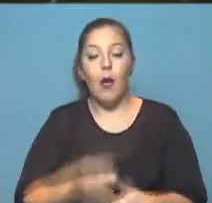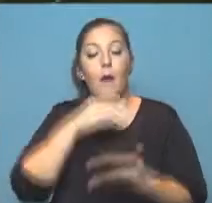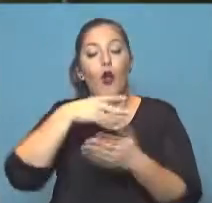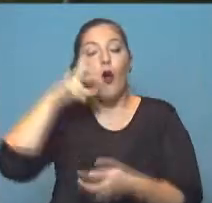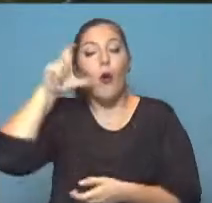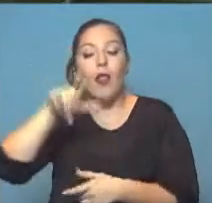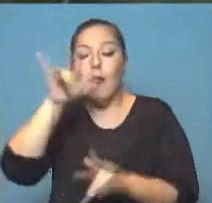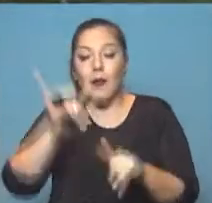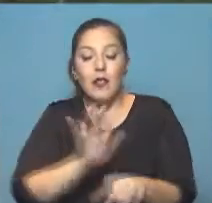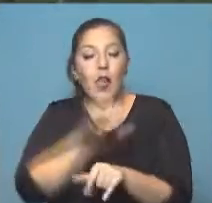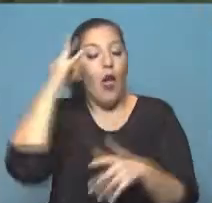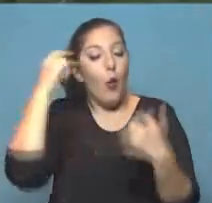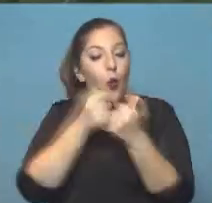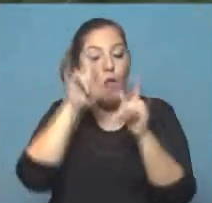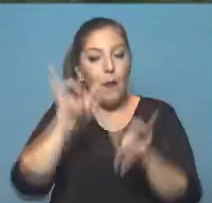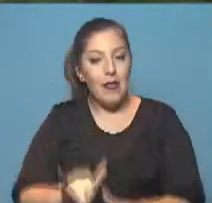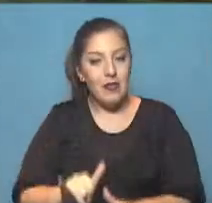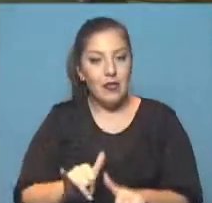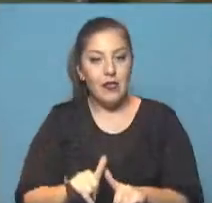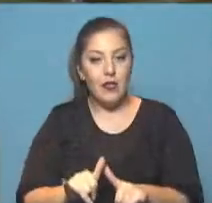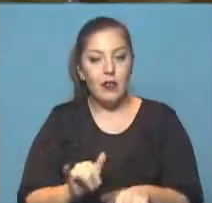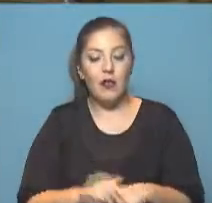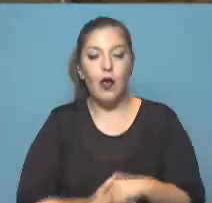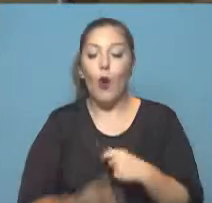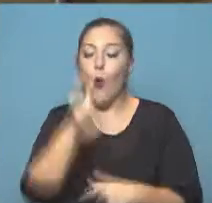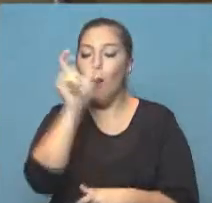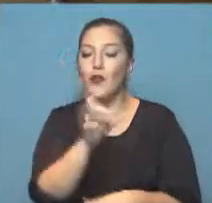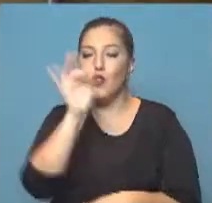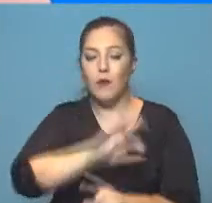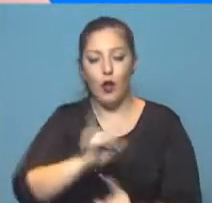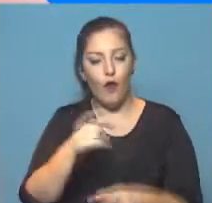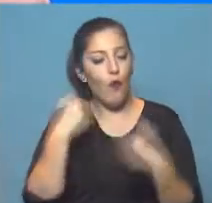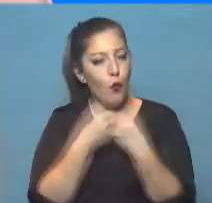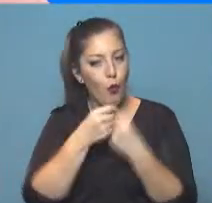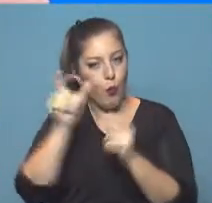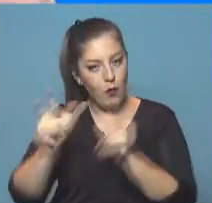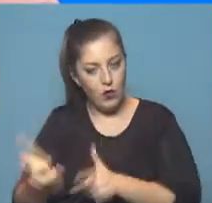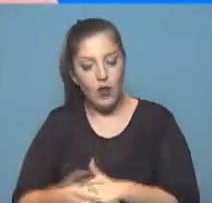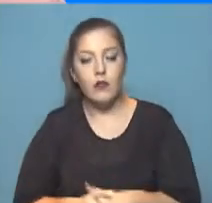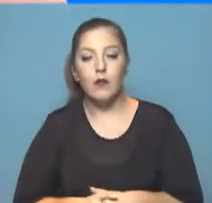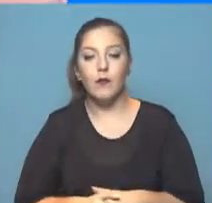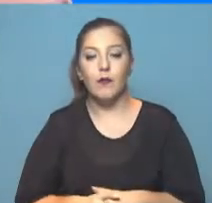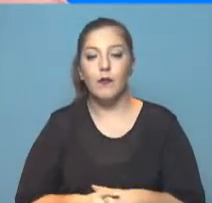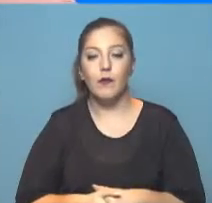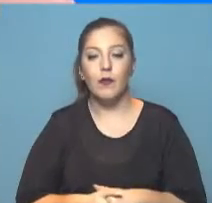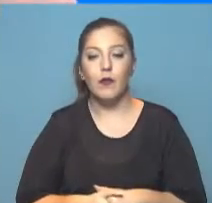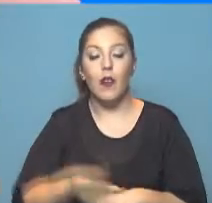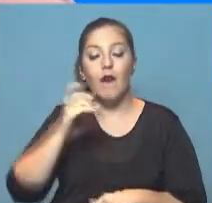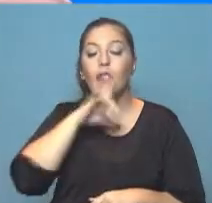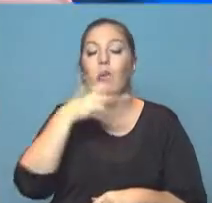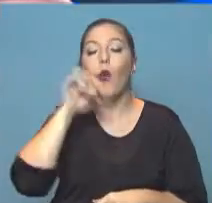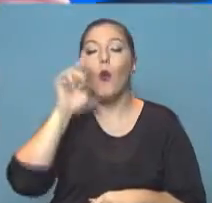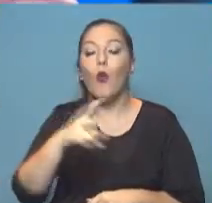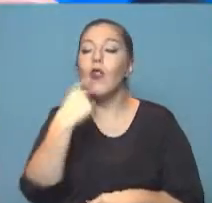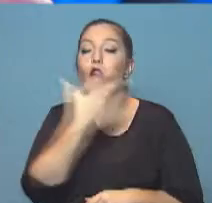de la Paz en acuerdos de paz que no fueron a una sola persona, que fueron a varios. Sí. La propia Ingrid Betancourt dijo que la FARC